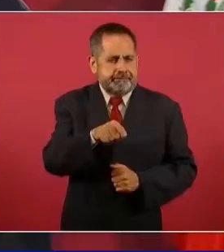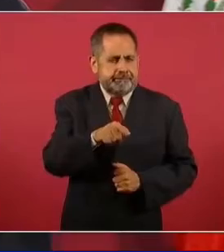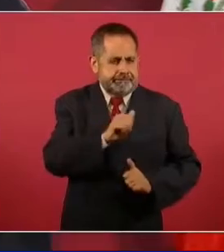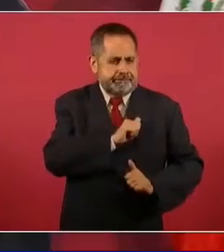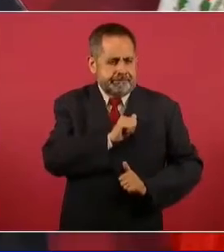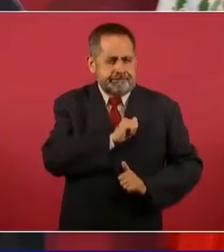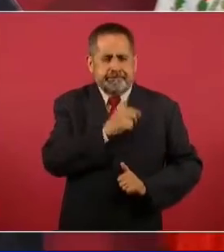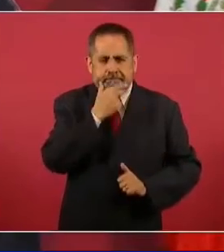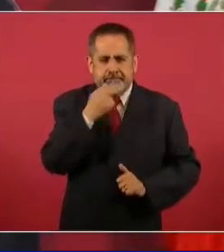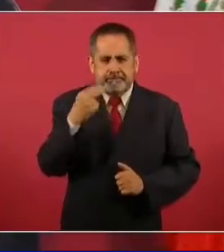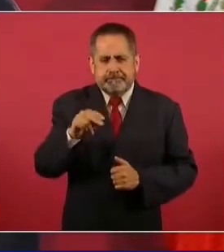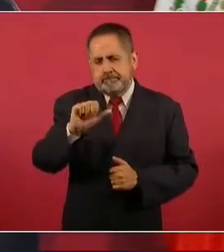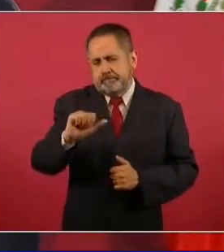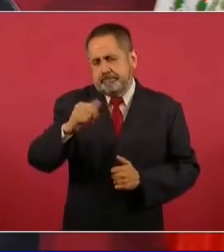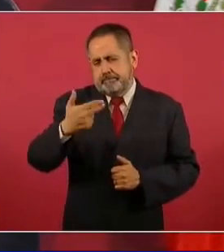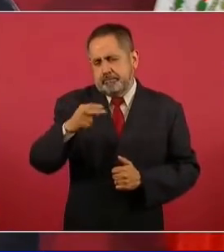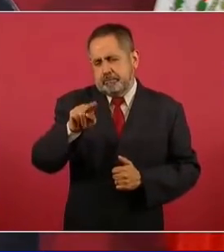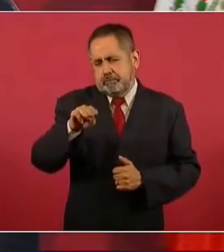Ahumada